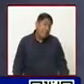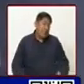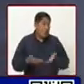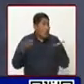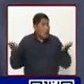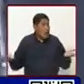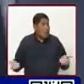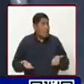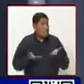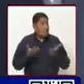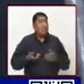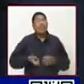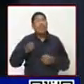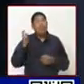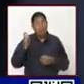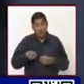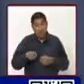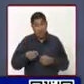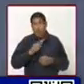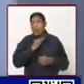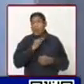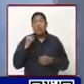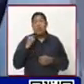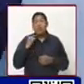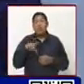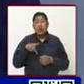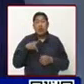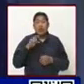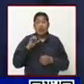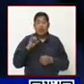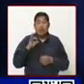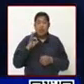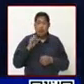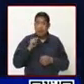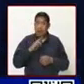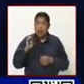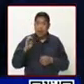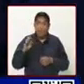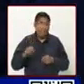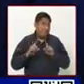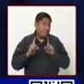¿Dónde viviría el padre Francisco Pifarré? Contesto.